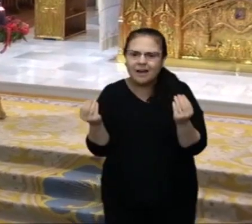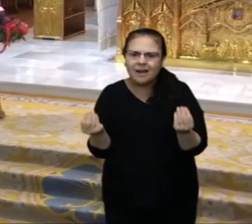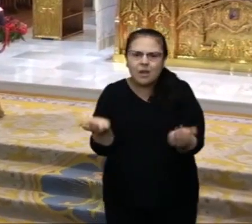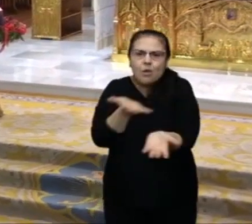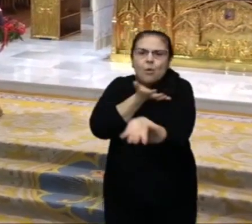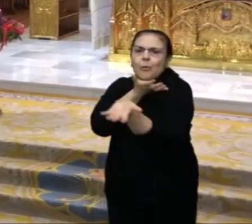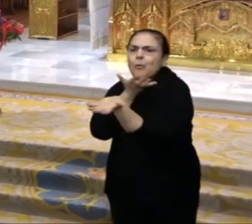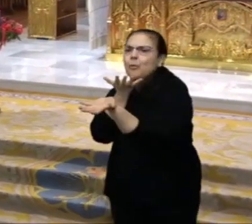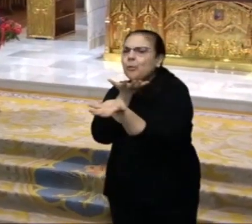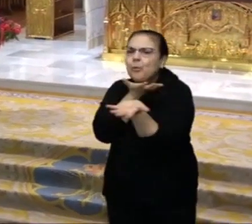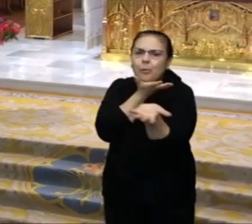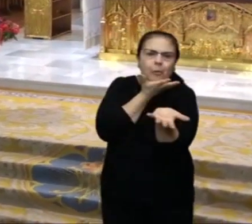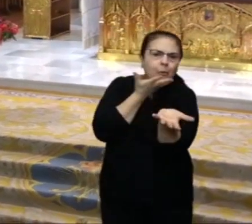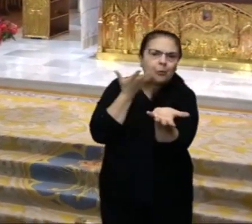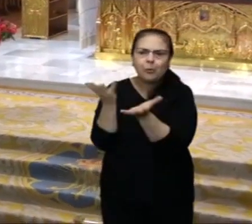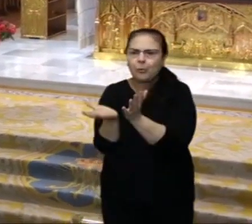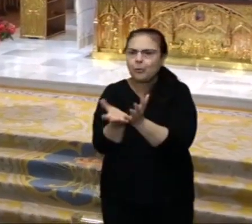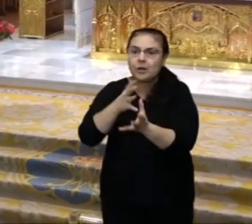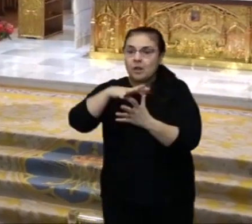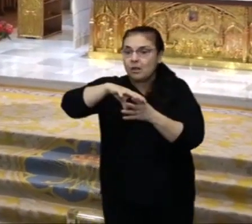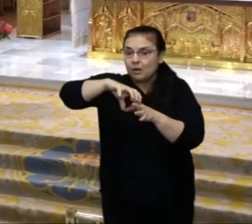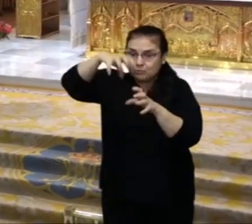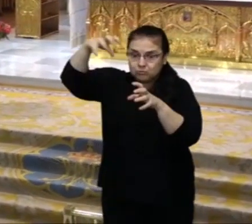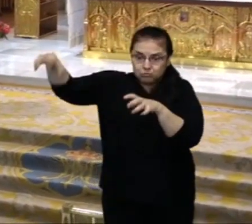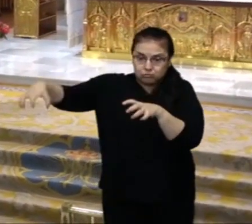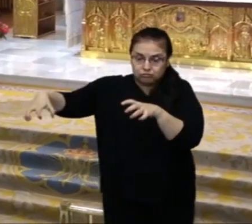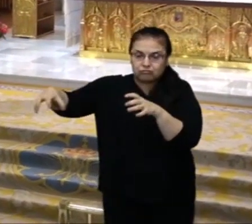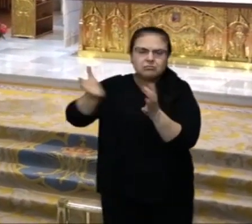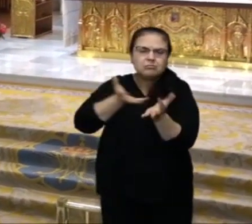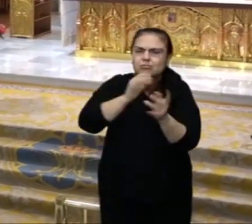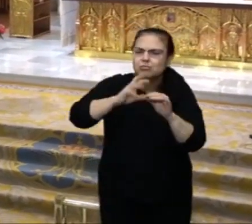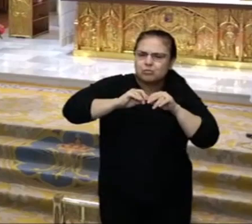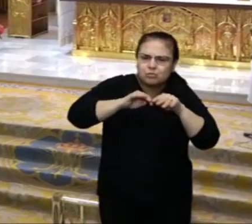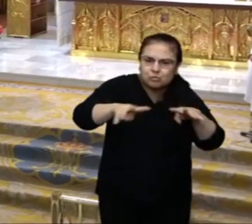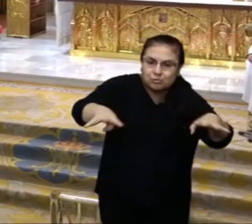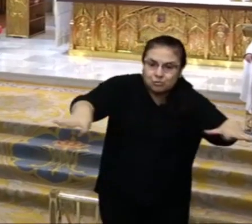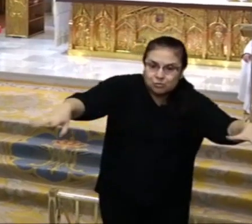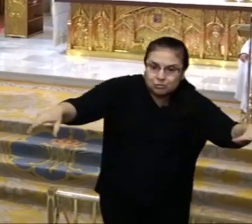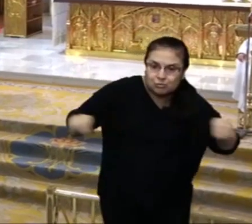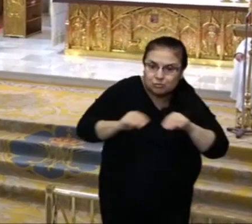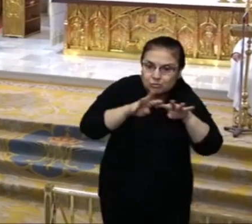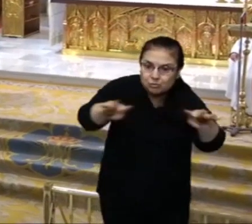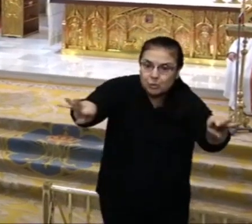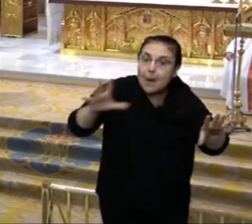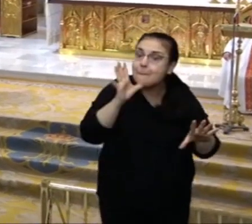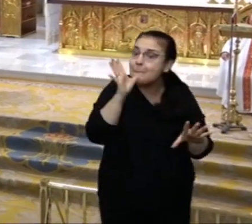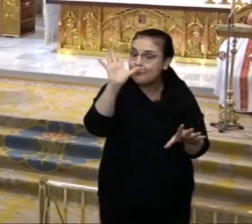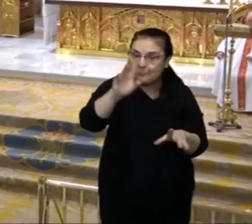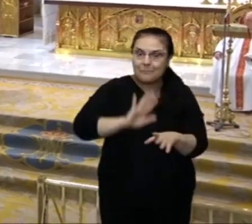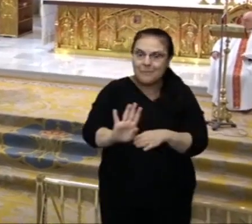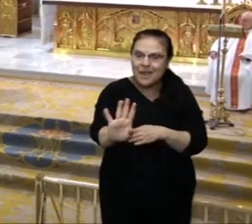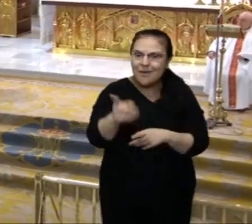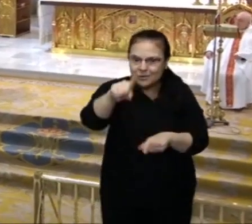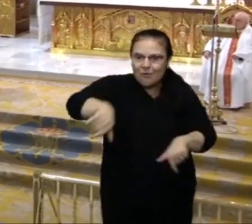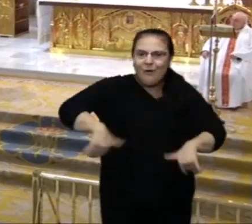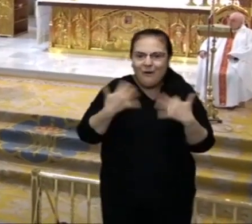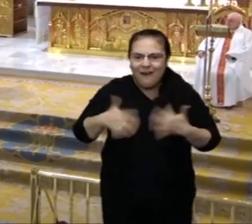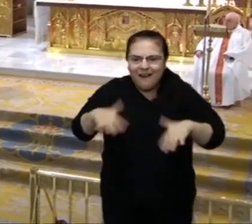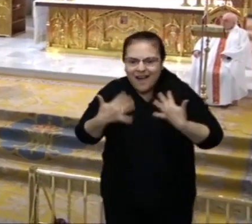llevará. El vendaval los dispersará. Pero tú te alegrarás en el